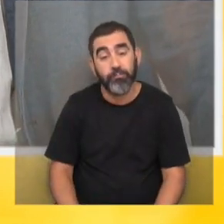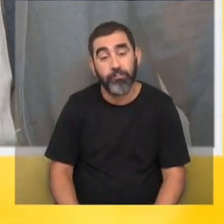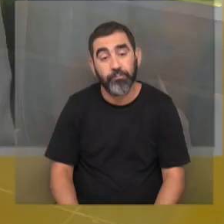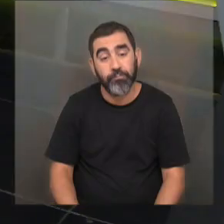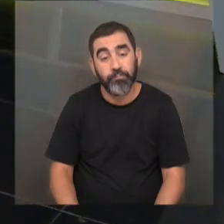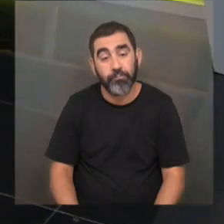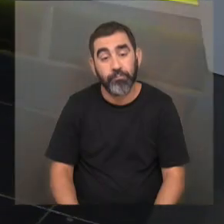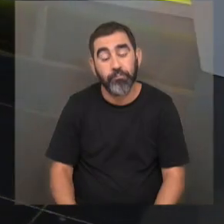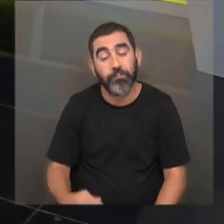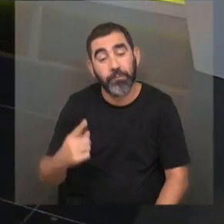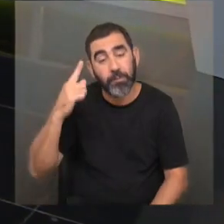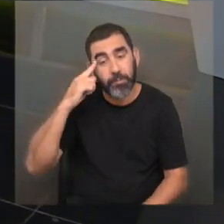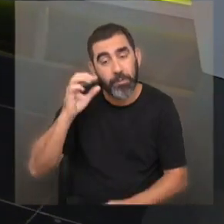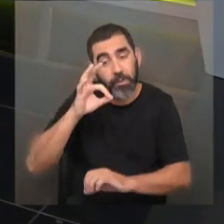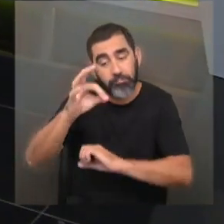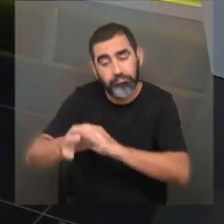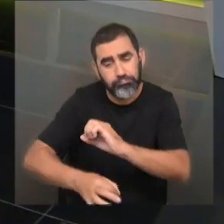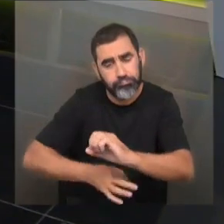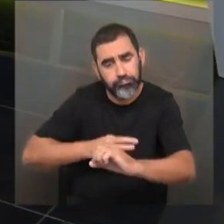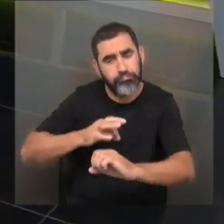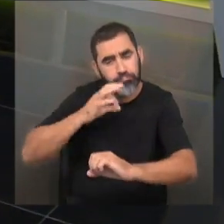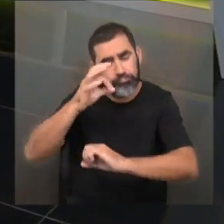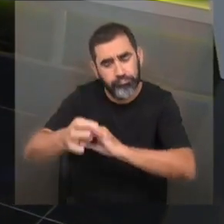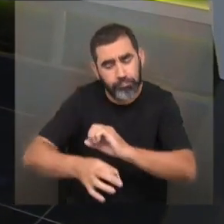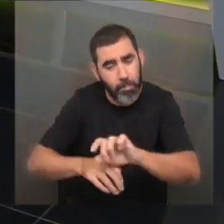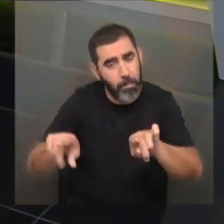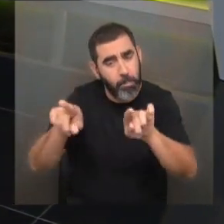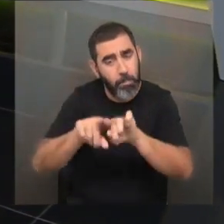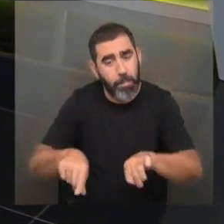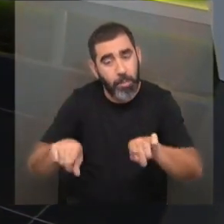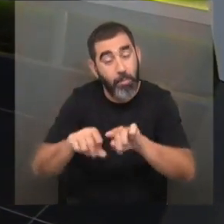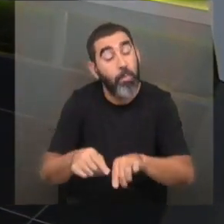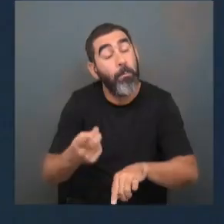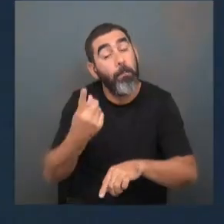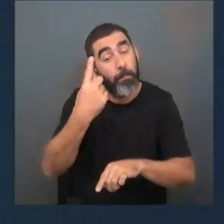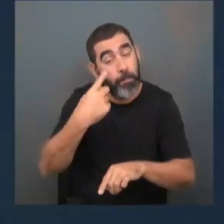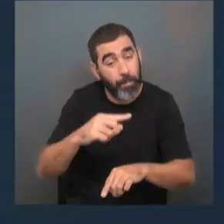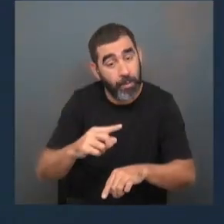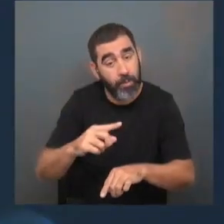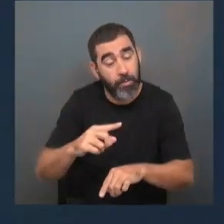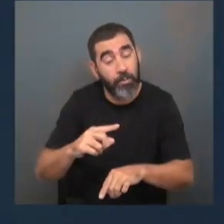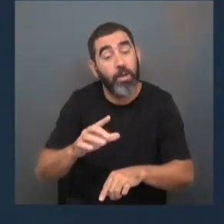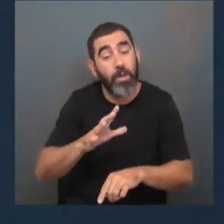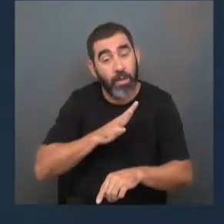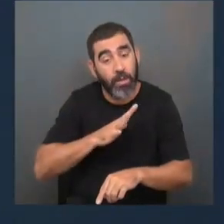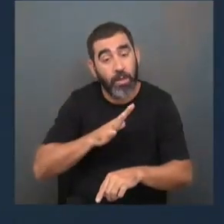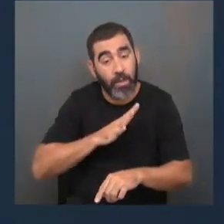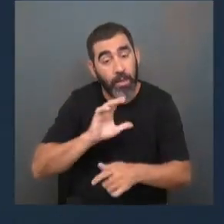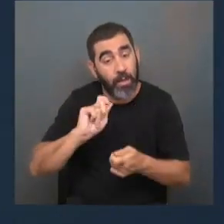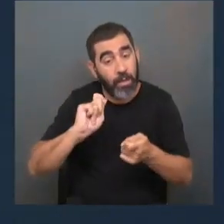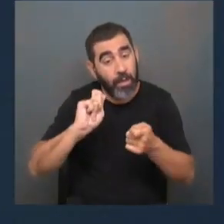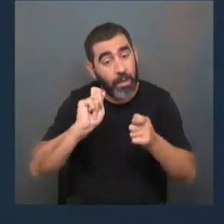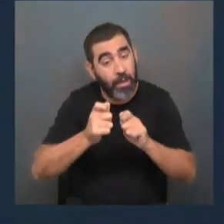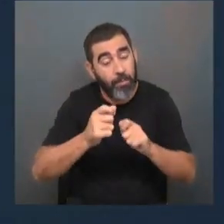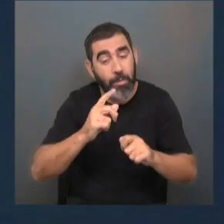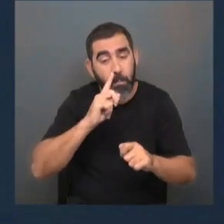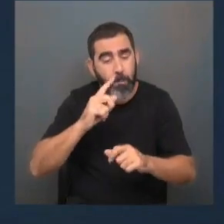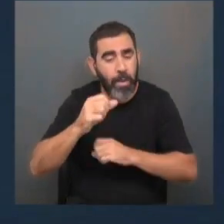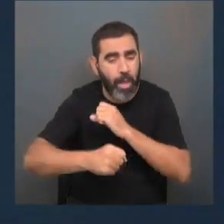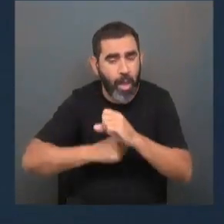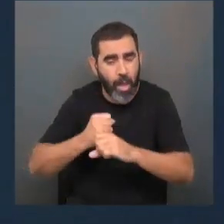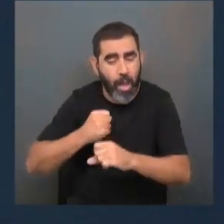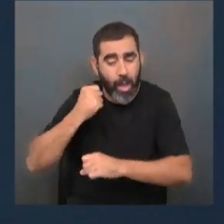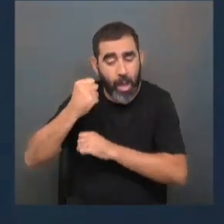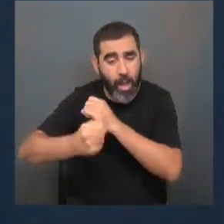Uno piensa que la órbita es la misma siempre, eternamente. Sin embargo, hubo una descripción sobre la variación a lo largo de los milenios que